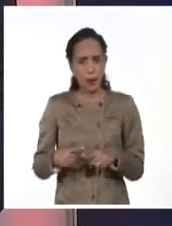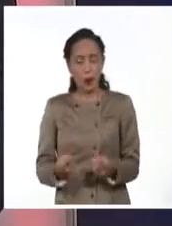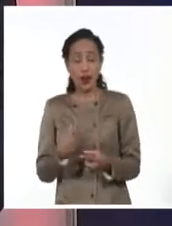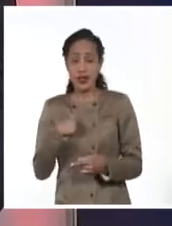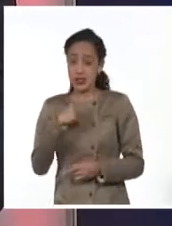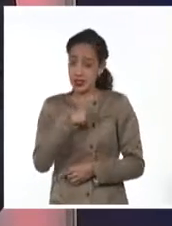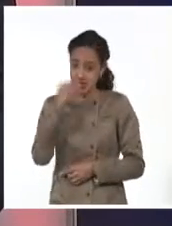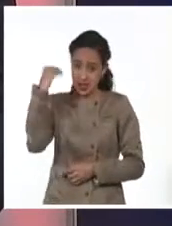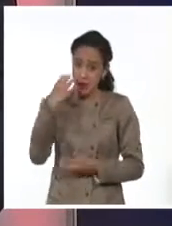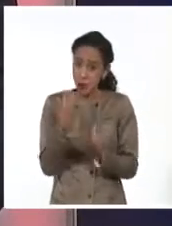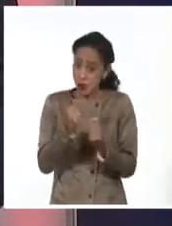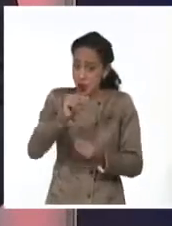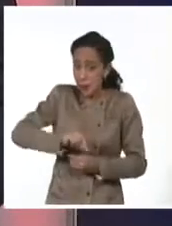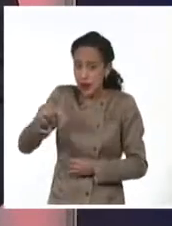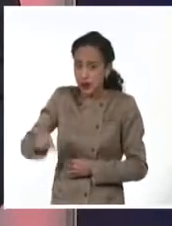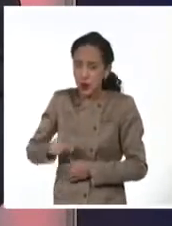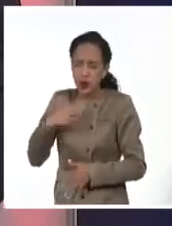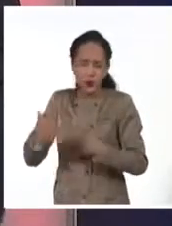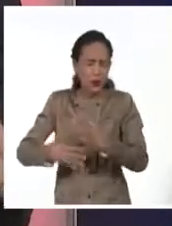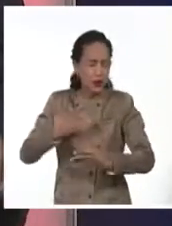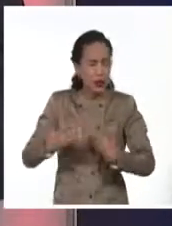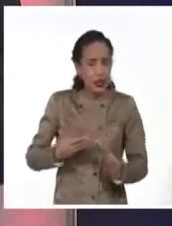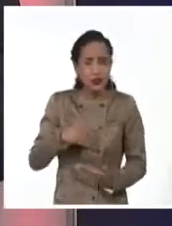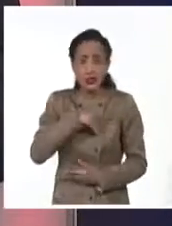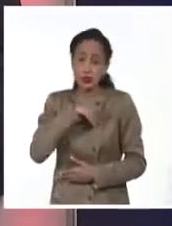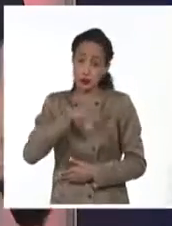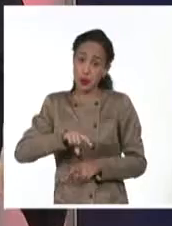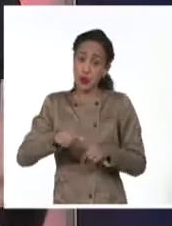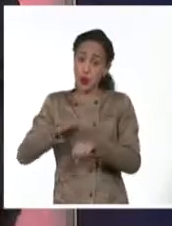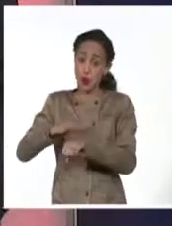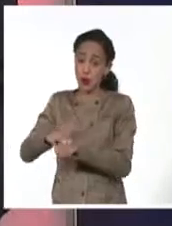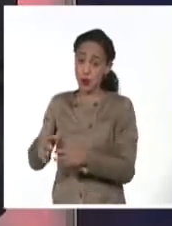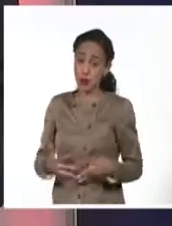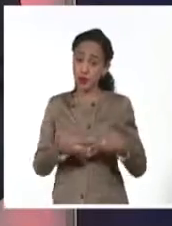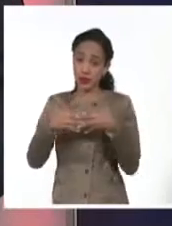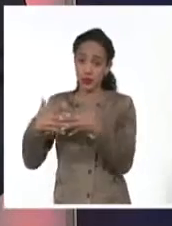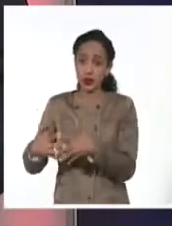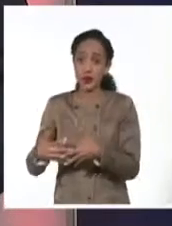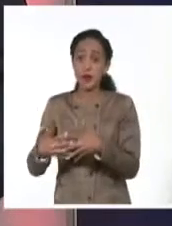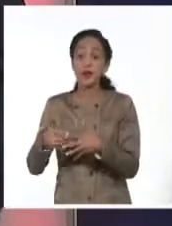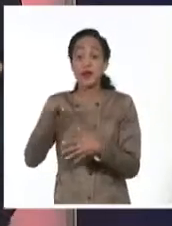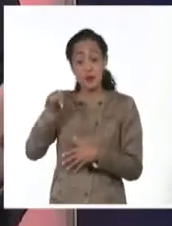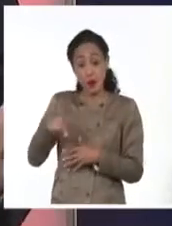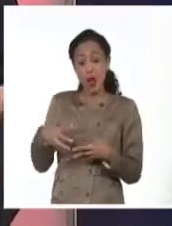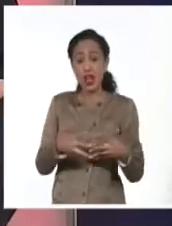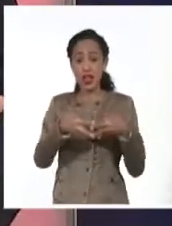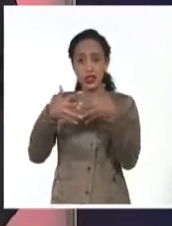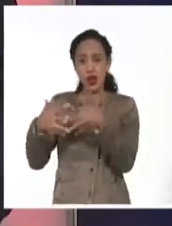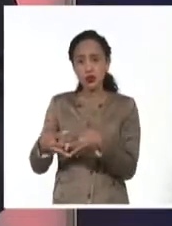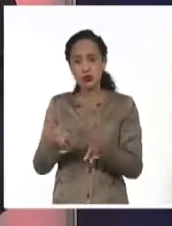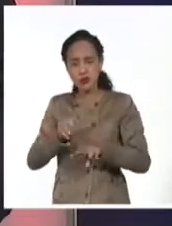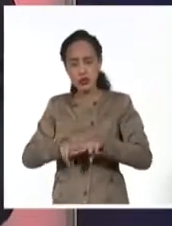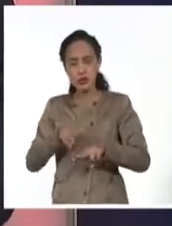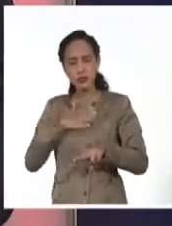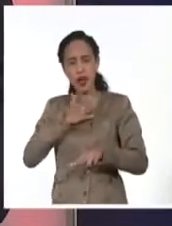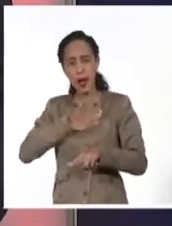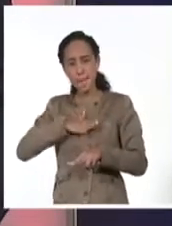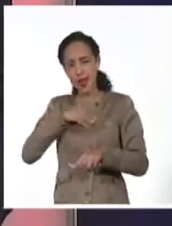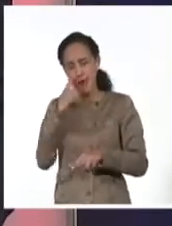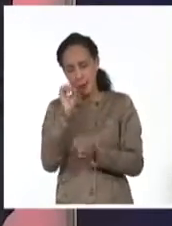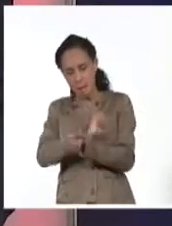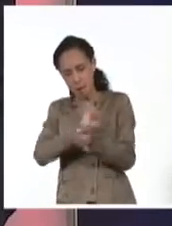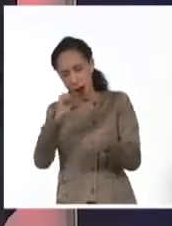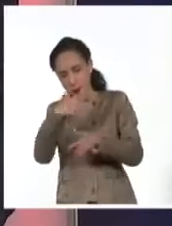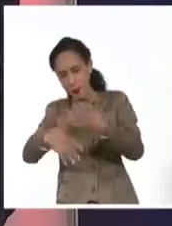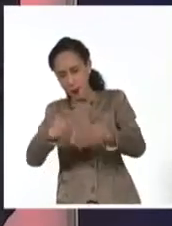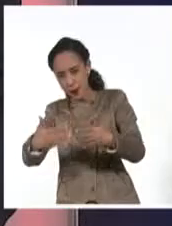a millones de personas, mientras en Washington, malvadamente diría yo, se sentaban a esperar la anhelada implosión que